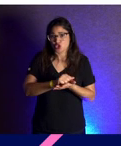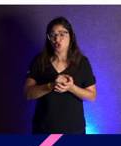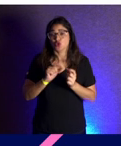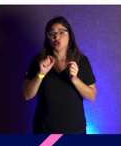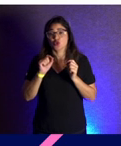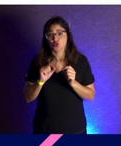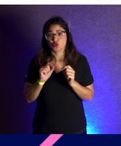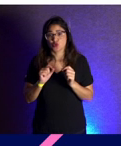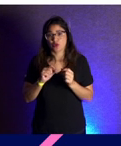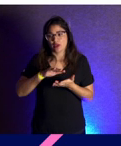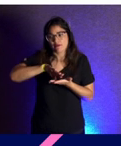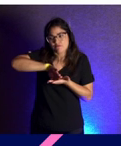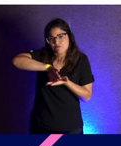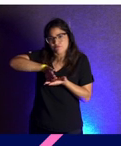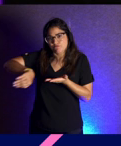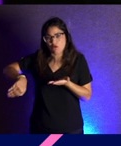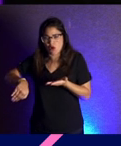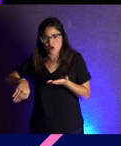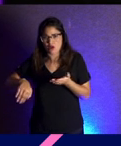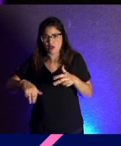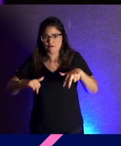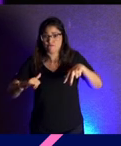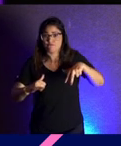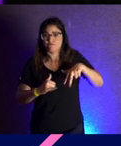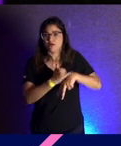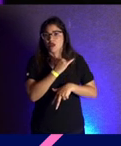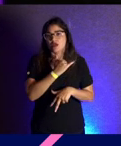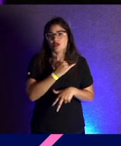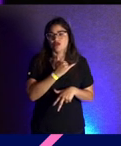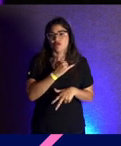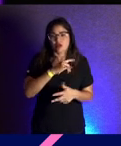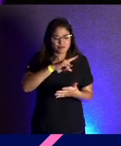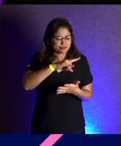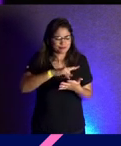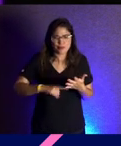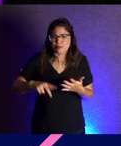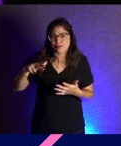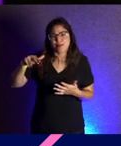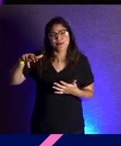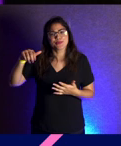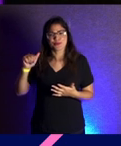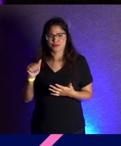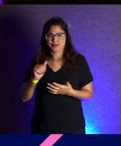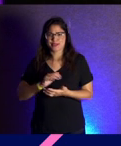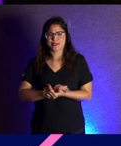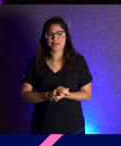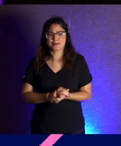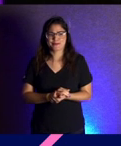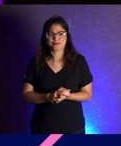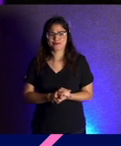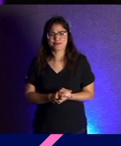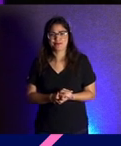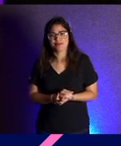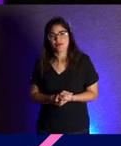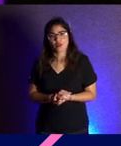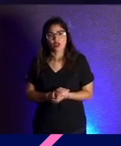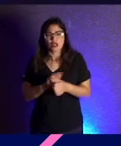los víctimas y no los que fueron nombrados en el anónimo o no nombrados.